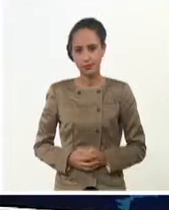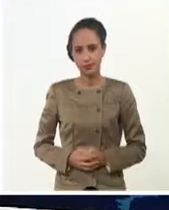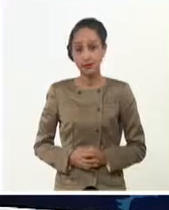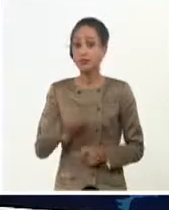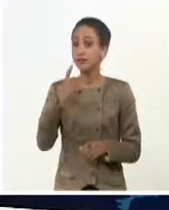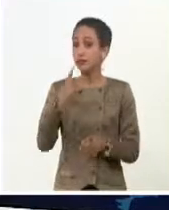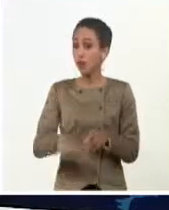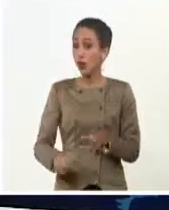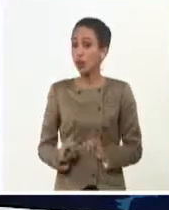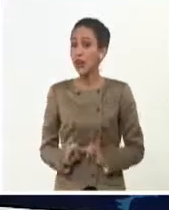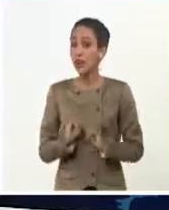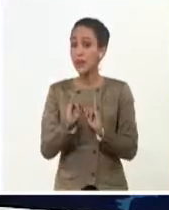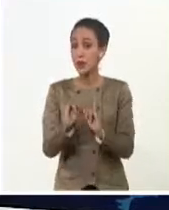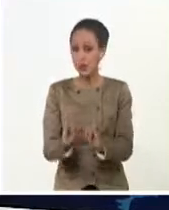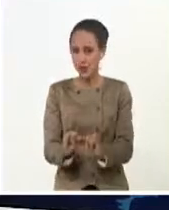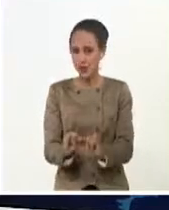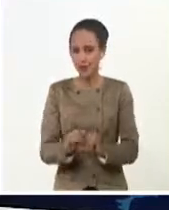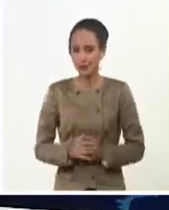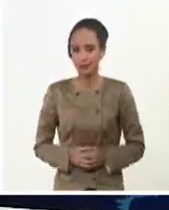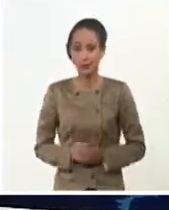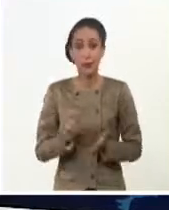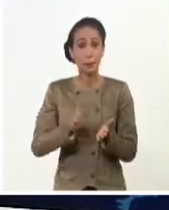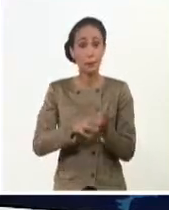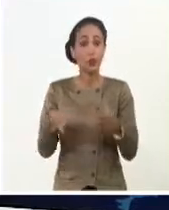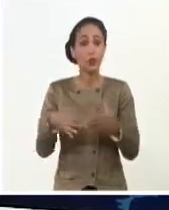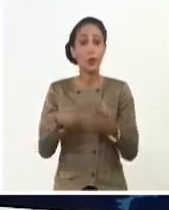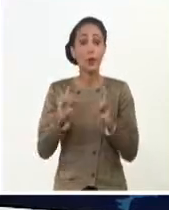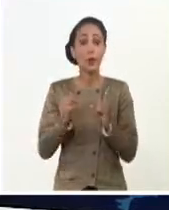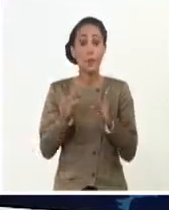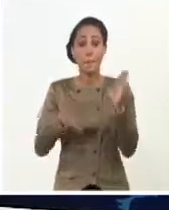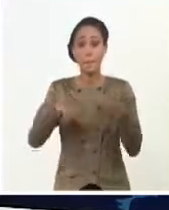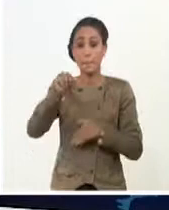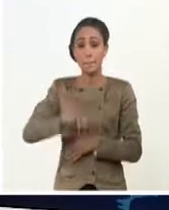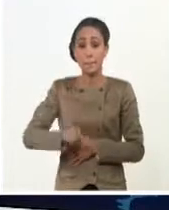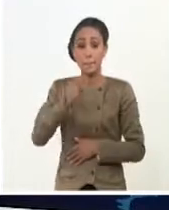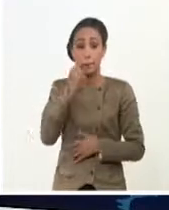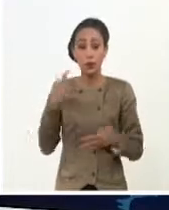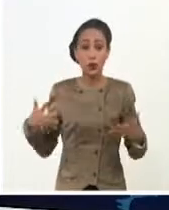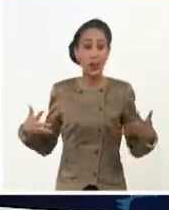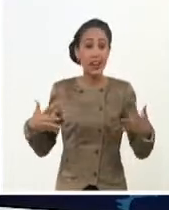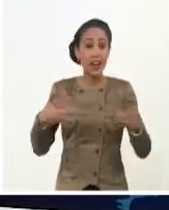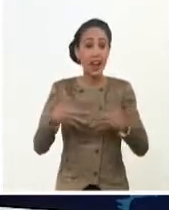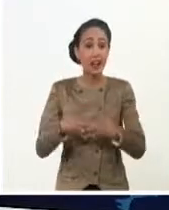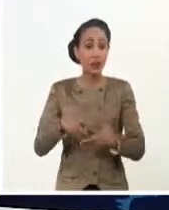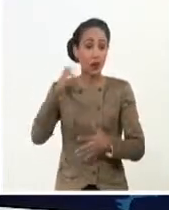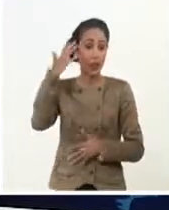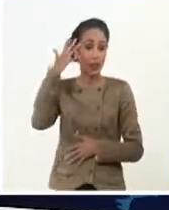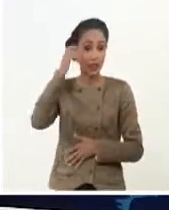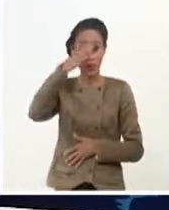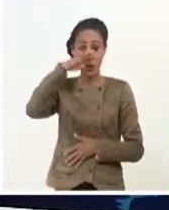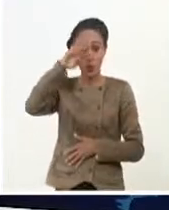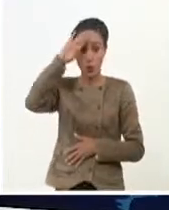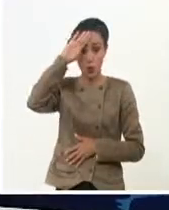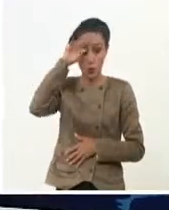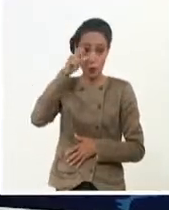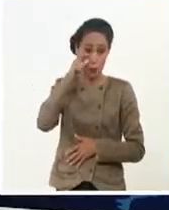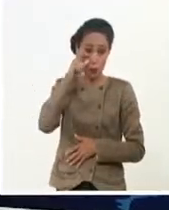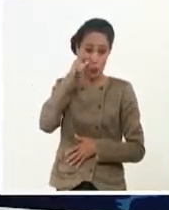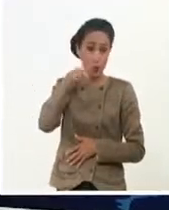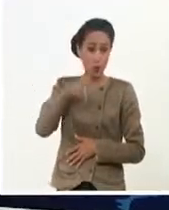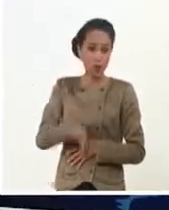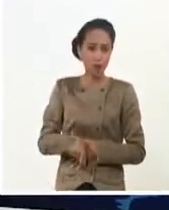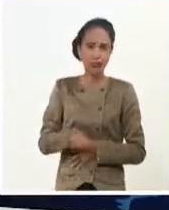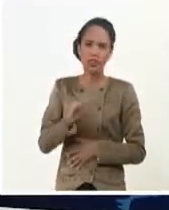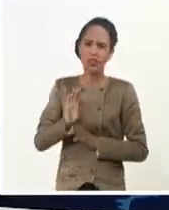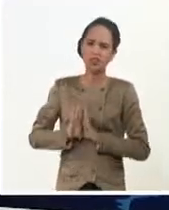Continuamos con otras informaciones. El miembro del Buró Político y ministro de Relaciones Exteriores de Cuba, Bruno Rodríguez Parrilla, resaltó el fracaso